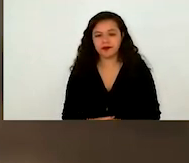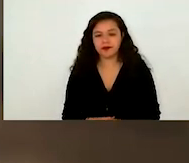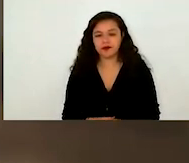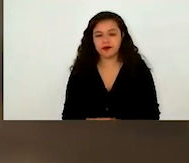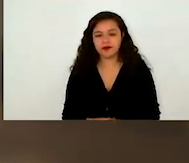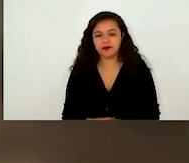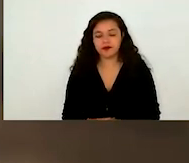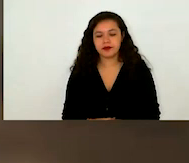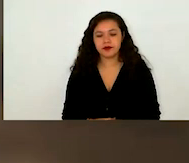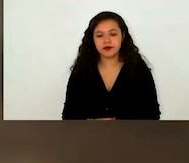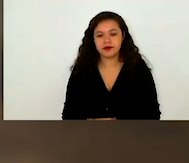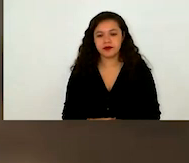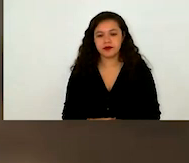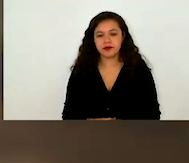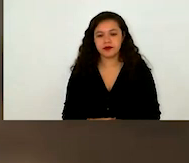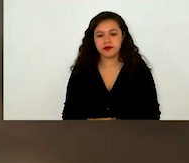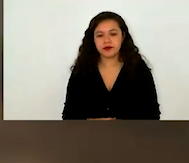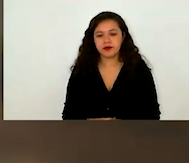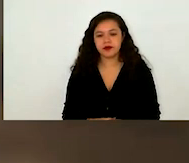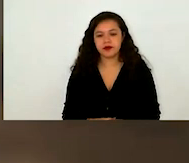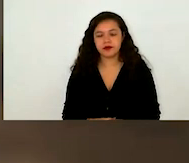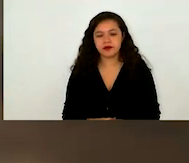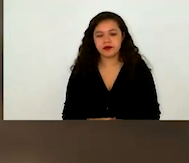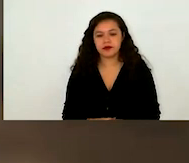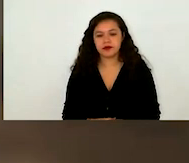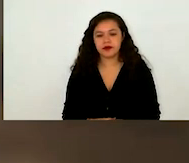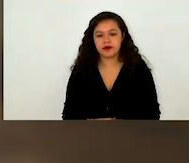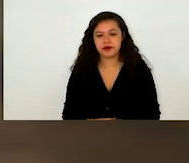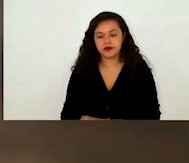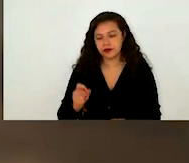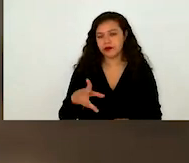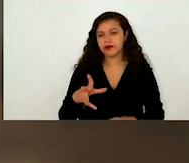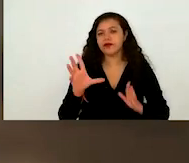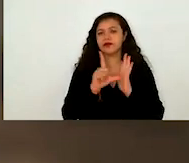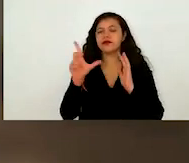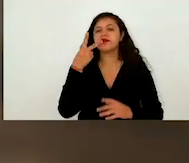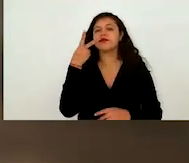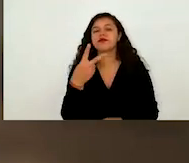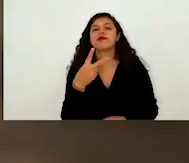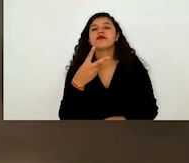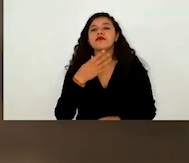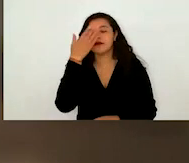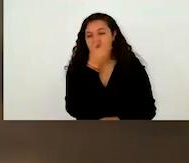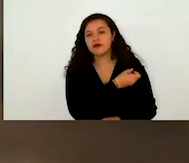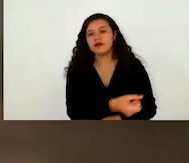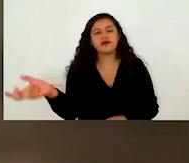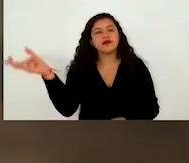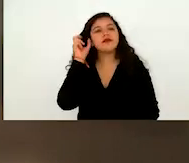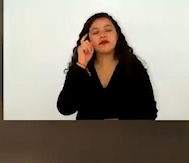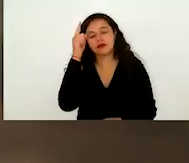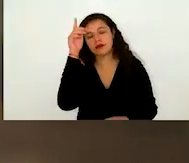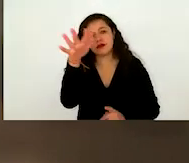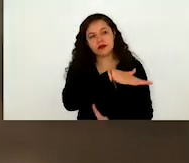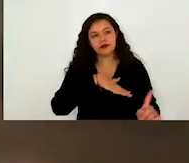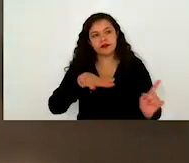estoy anonadada los tiempos para no no pasa méxico ok módulo 2 la habilidad de escuchar en un ambiente de colaboración